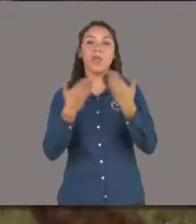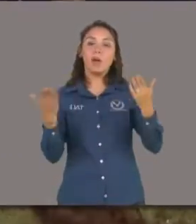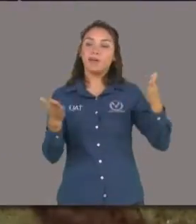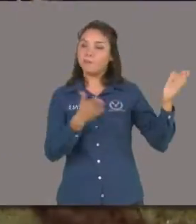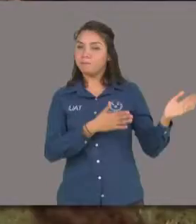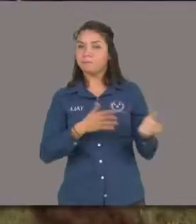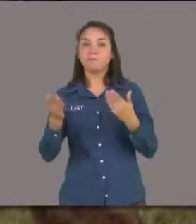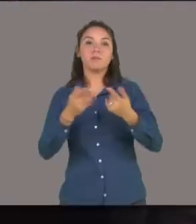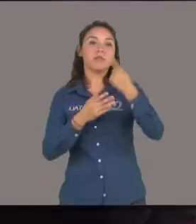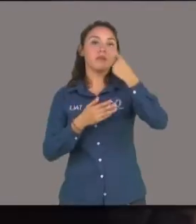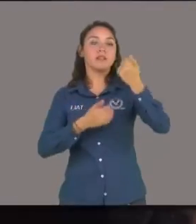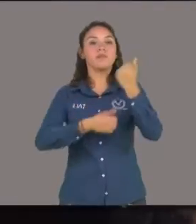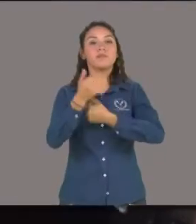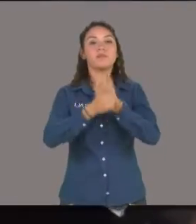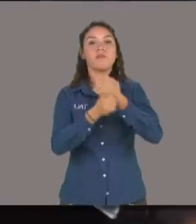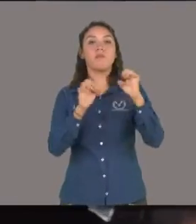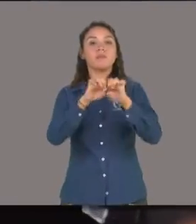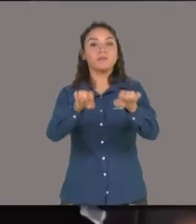americano.